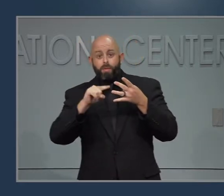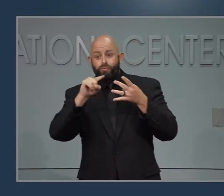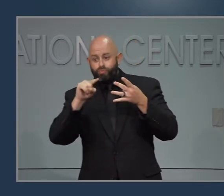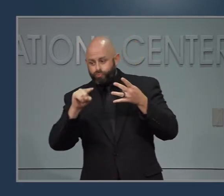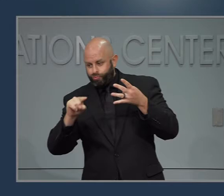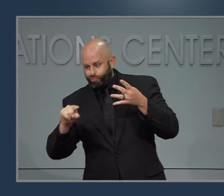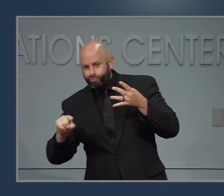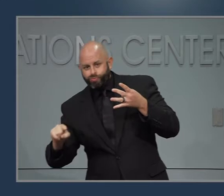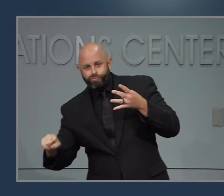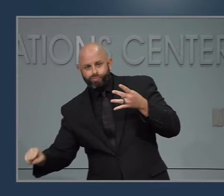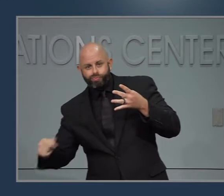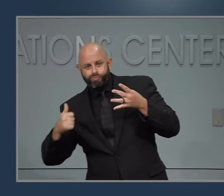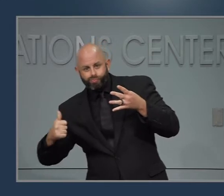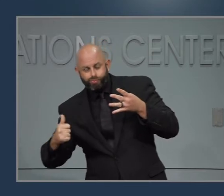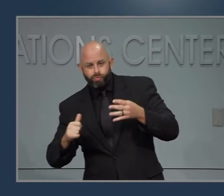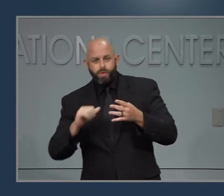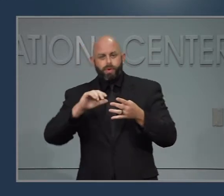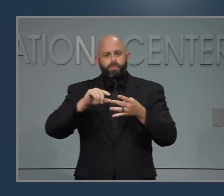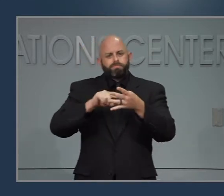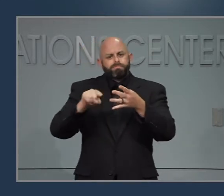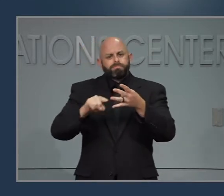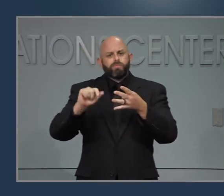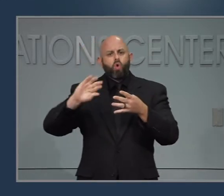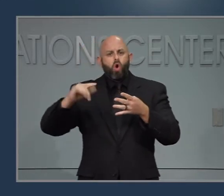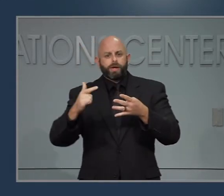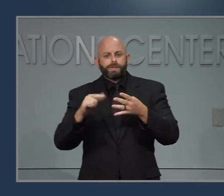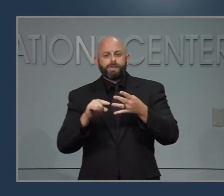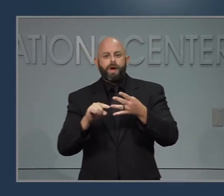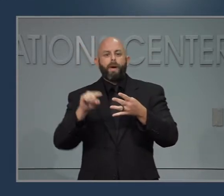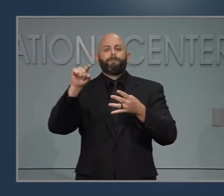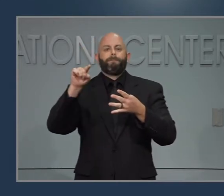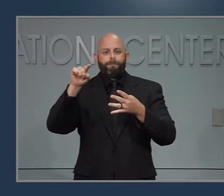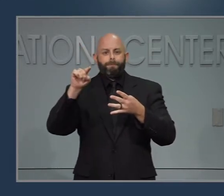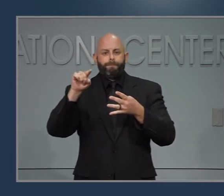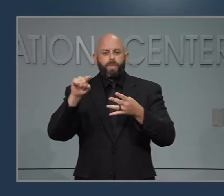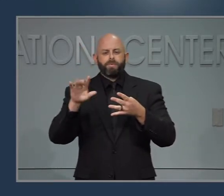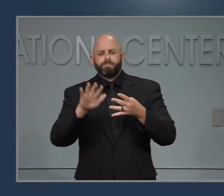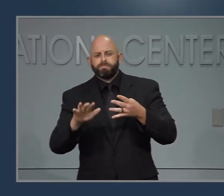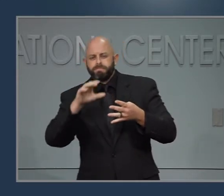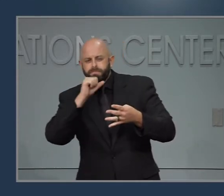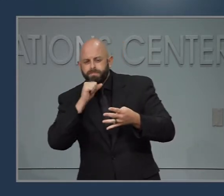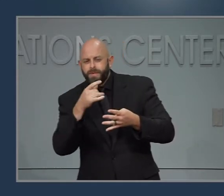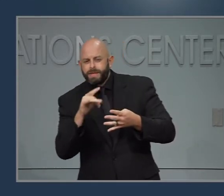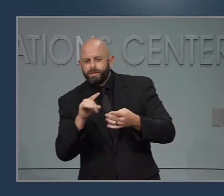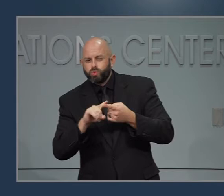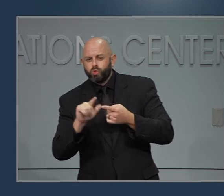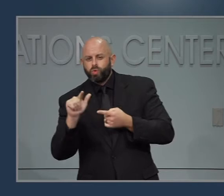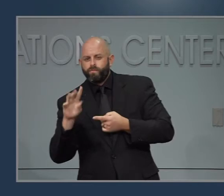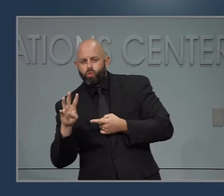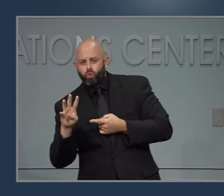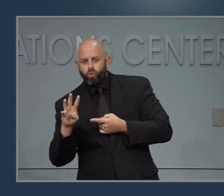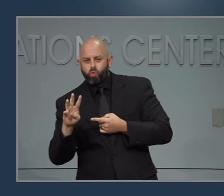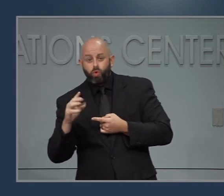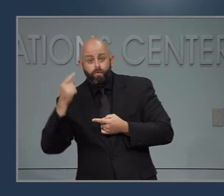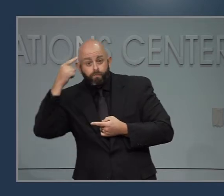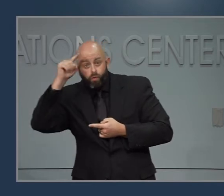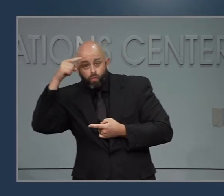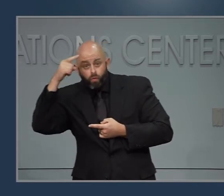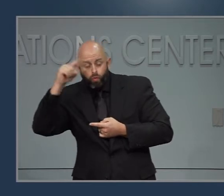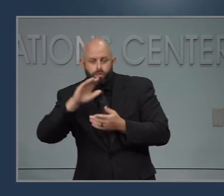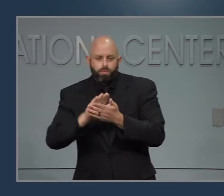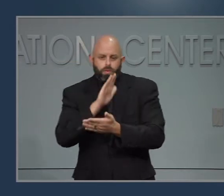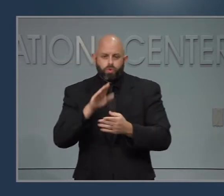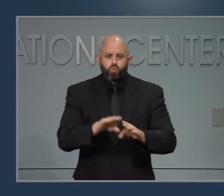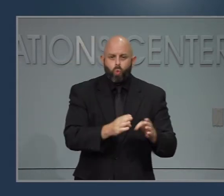la tendencia empezó a bajar. A mediados de agosto volvimos a ver un pico, sobre todo entre los jóvenes de 18 y 24 años